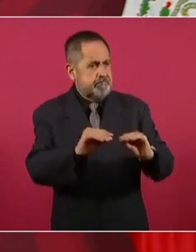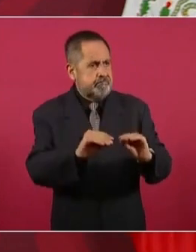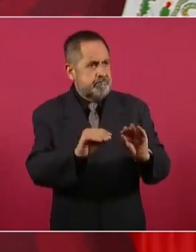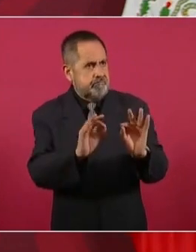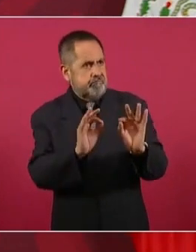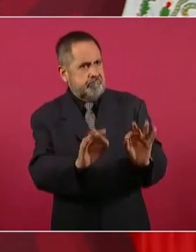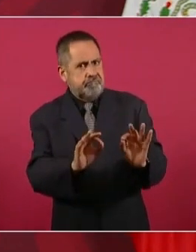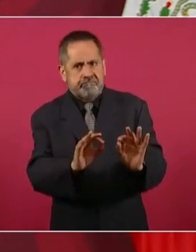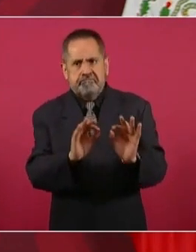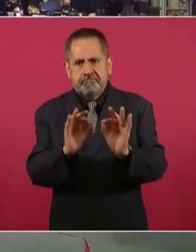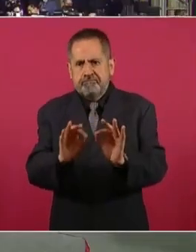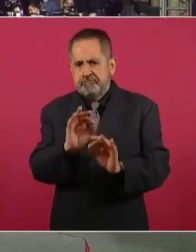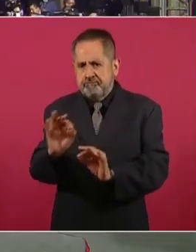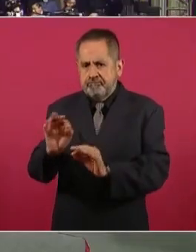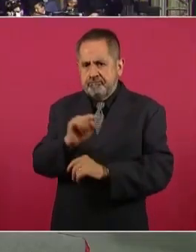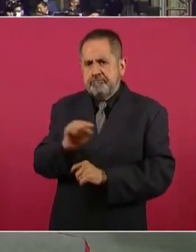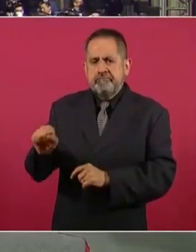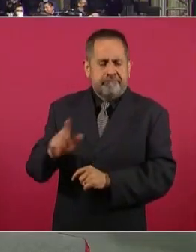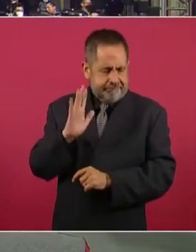eso se está haciendo.